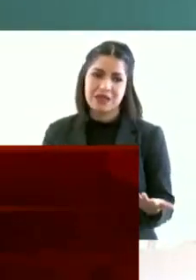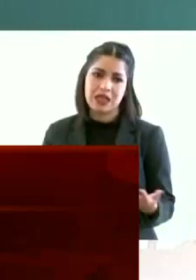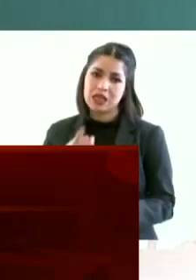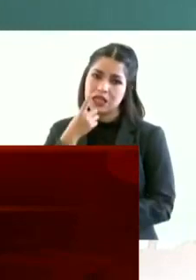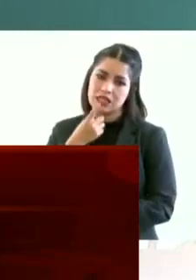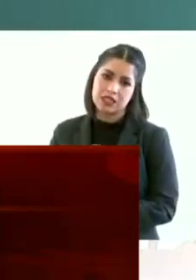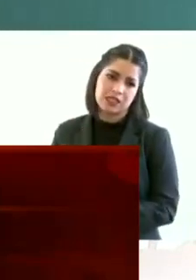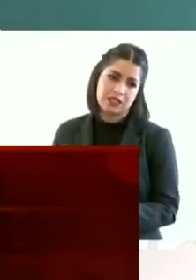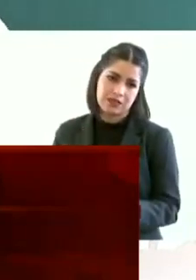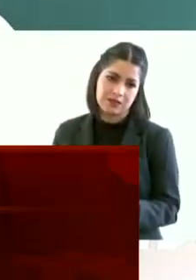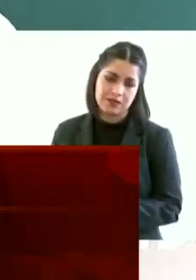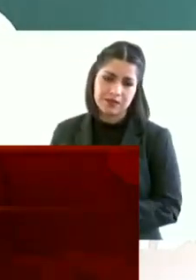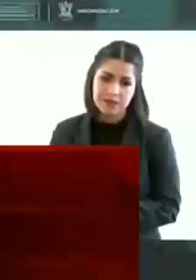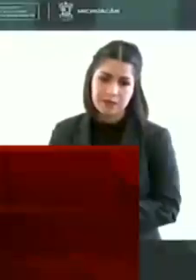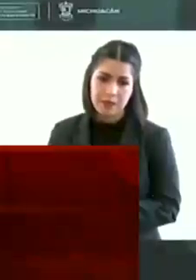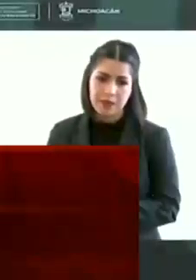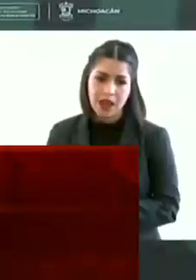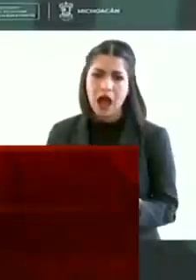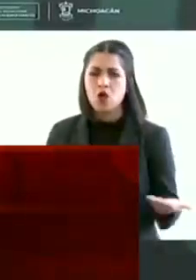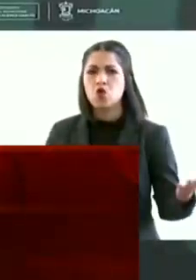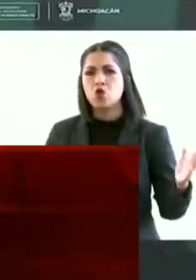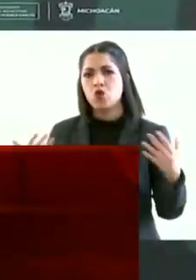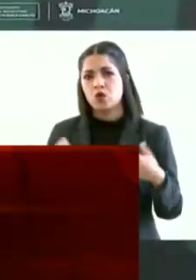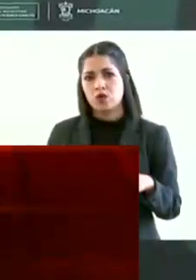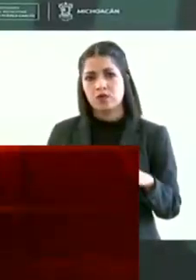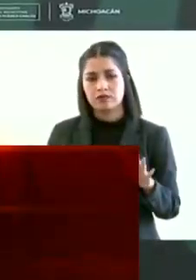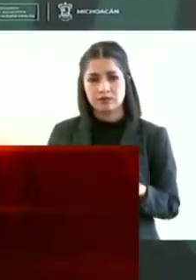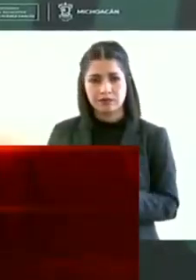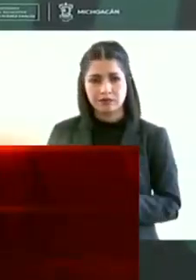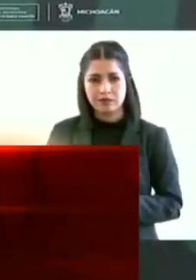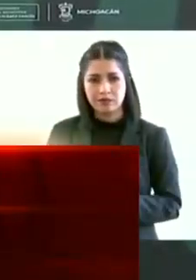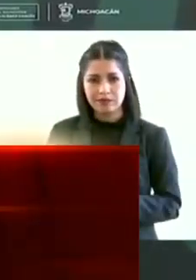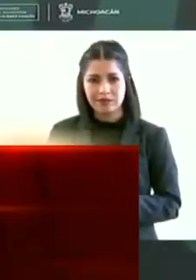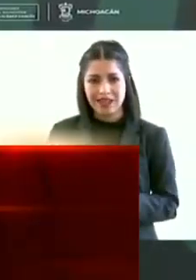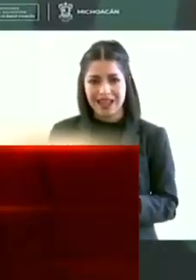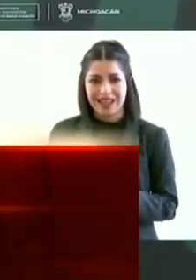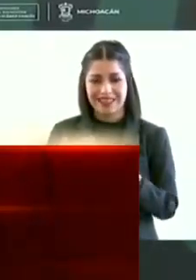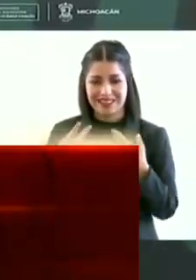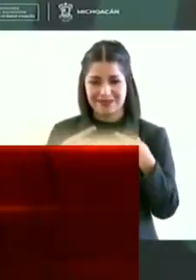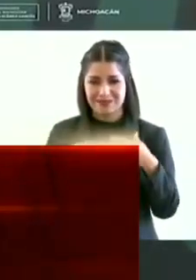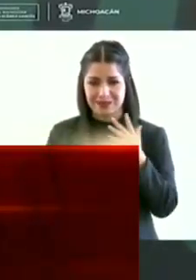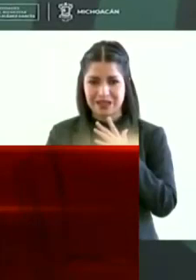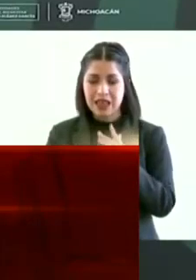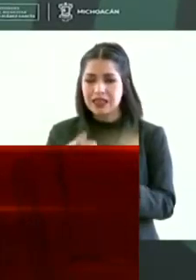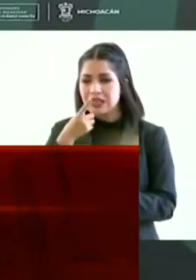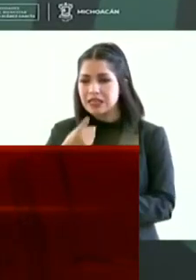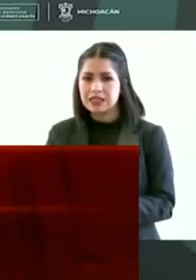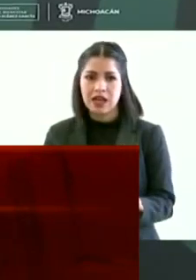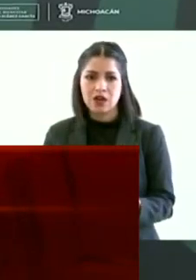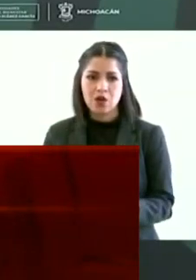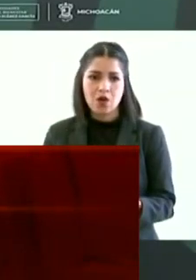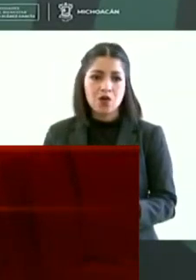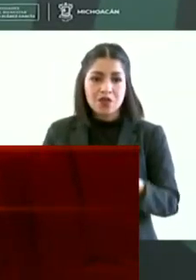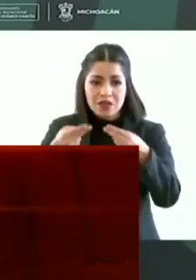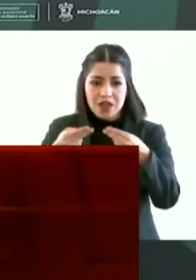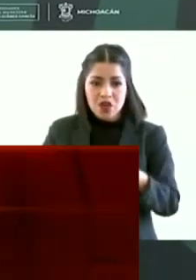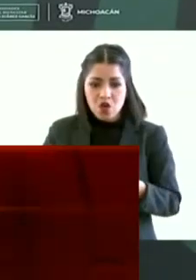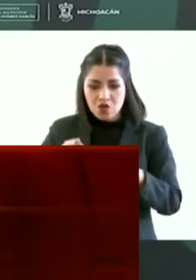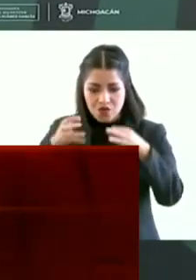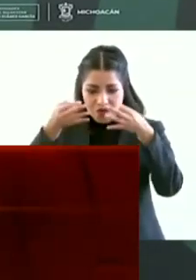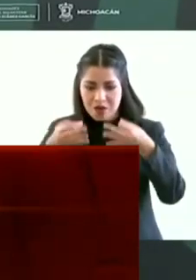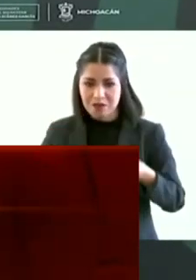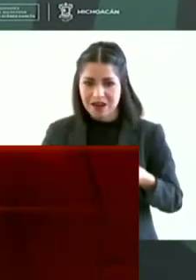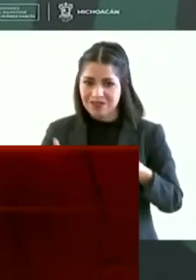decir de que qué barbaridad, la economía informal perjudicaba